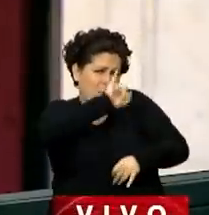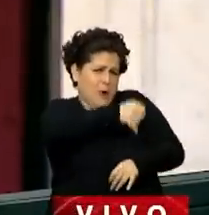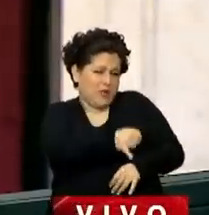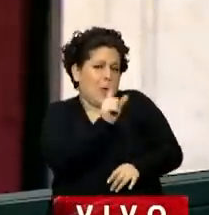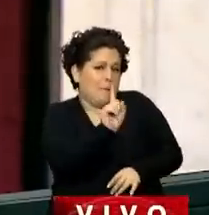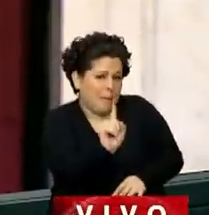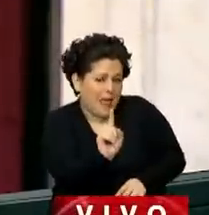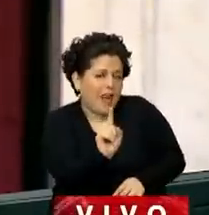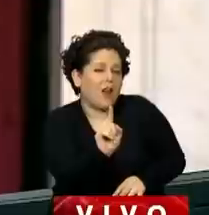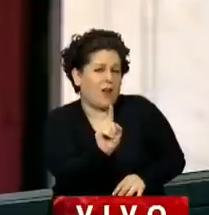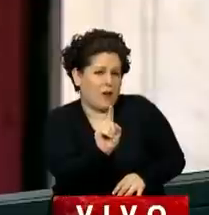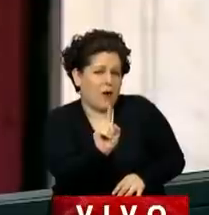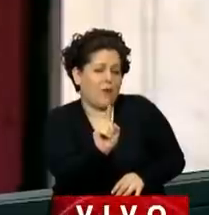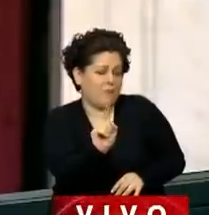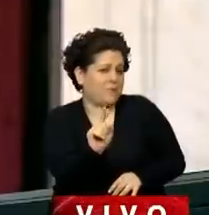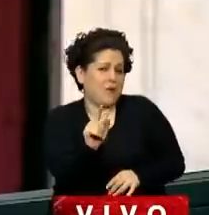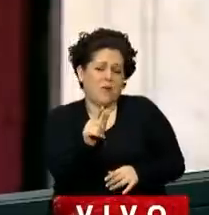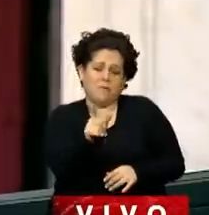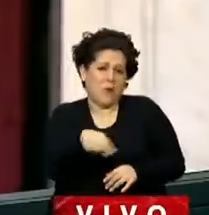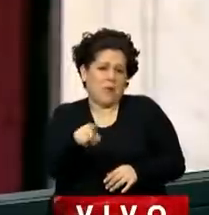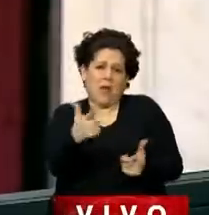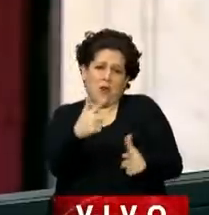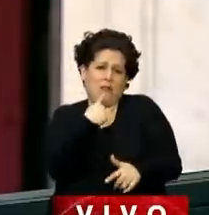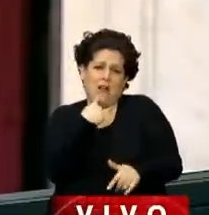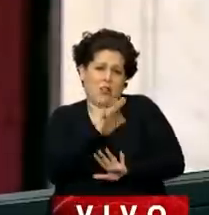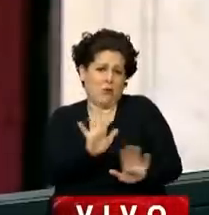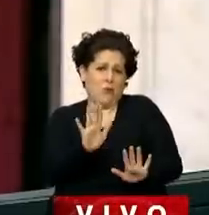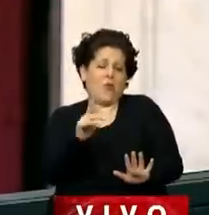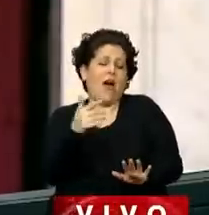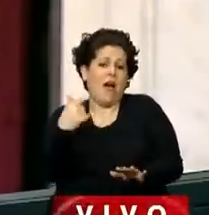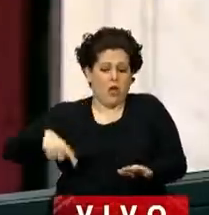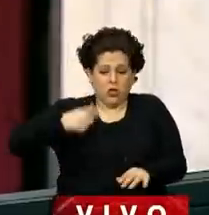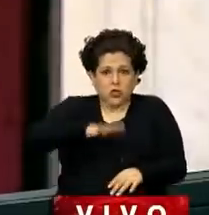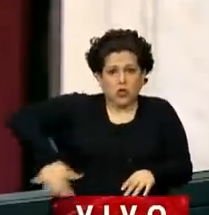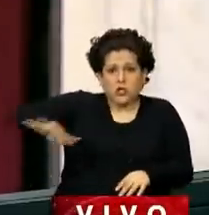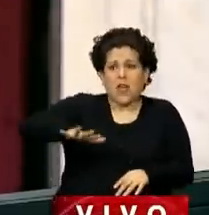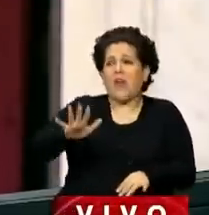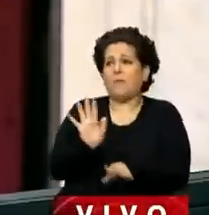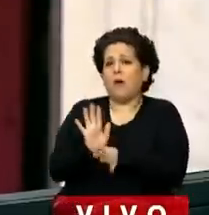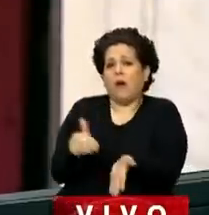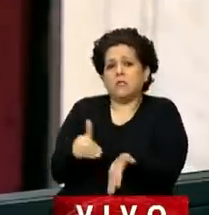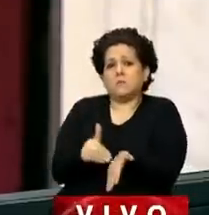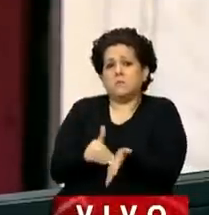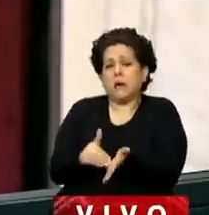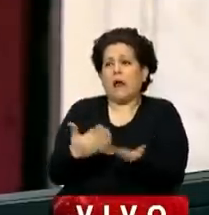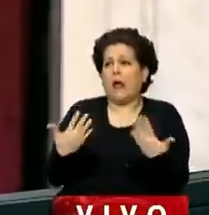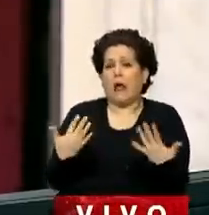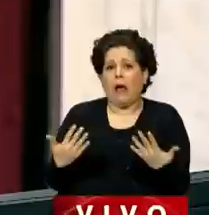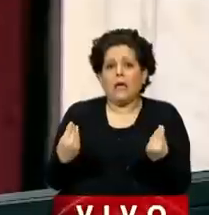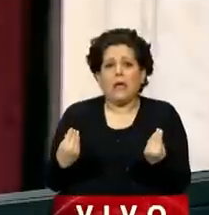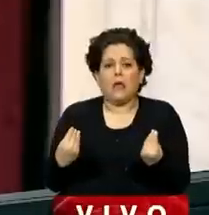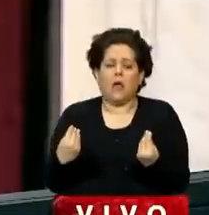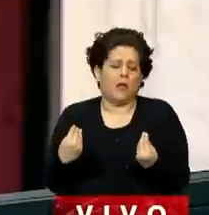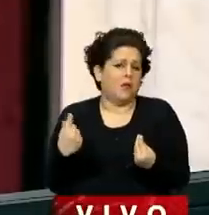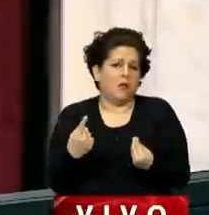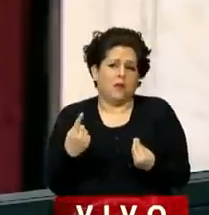Pero no tengan dudas de que si hay algo que la sociedad espera es que en algunos temas nos